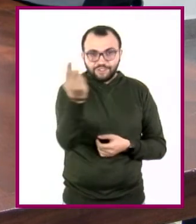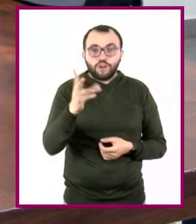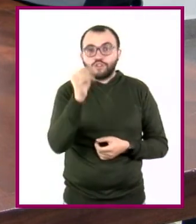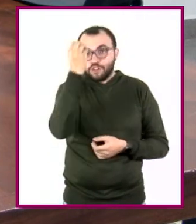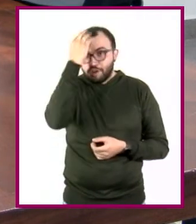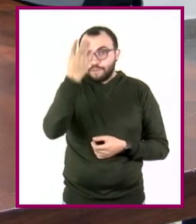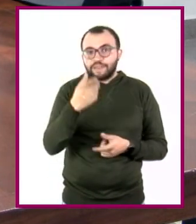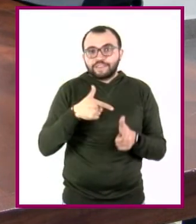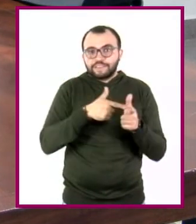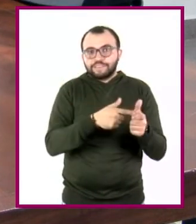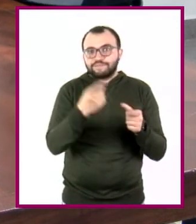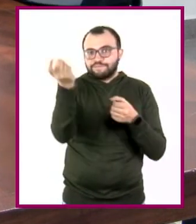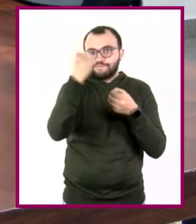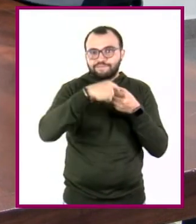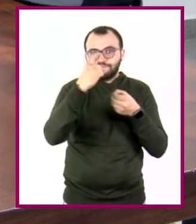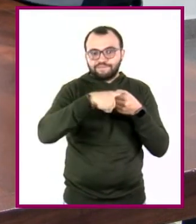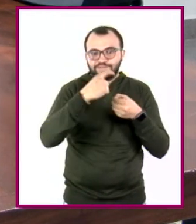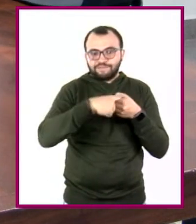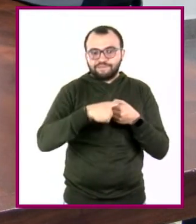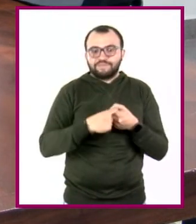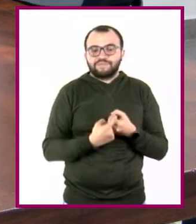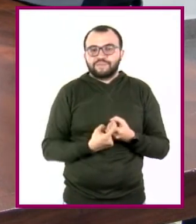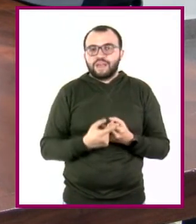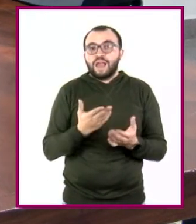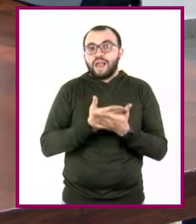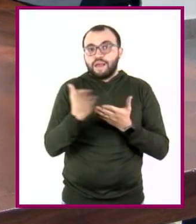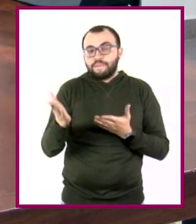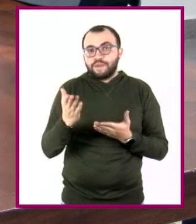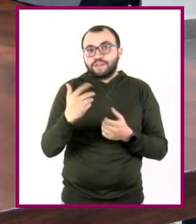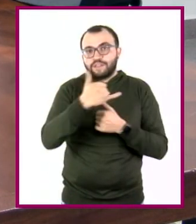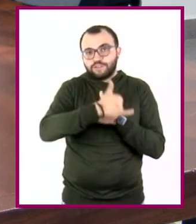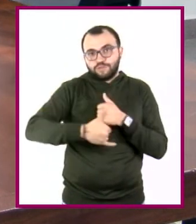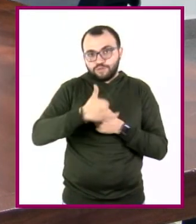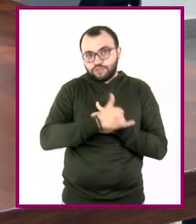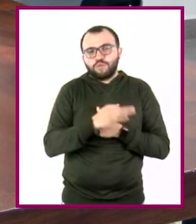olviden seguirnos en nuestras redes sociales. Aparte de nuestro canal de YouTube, en